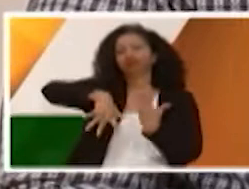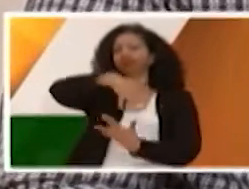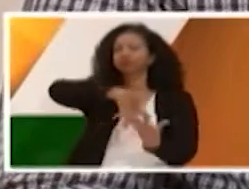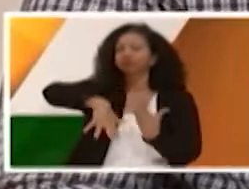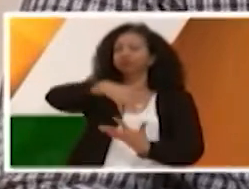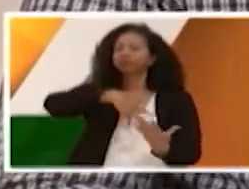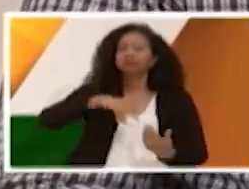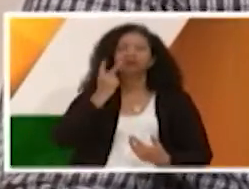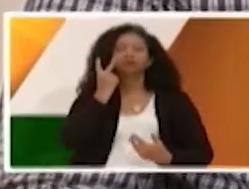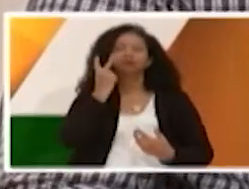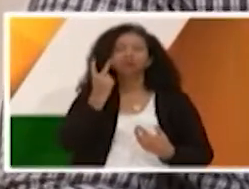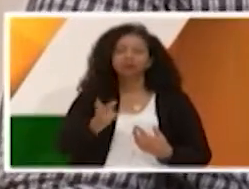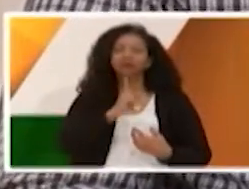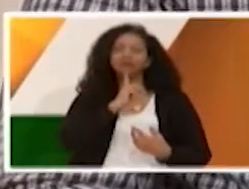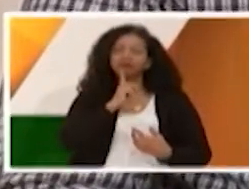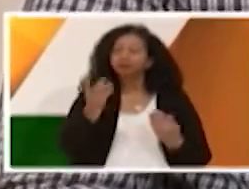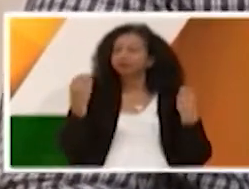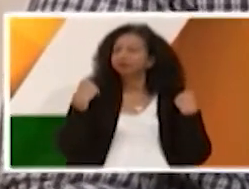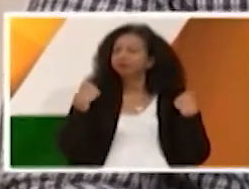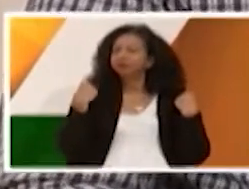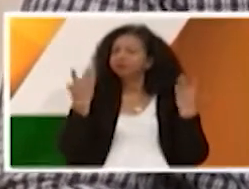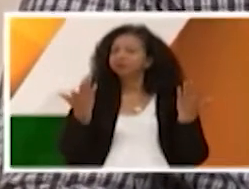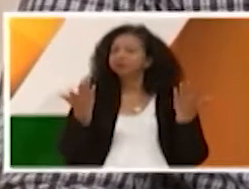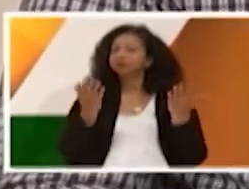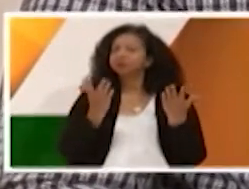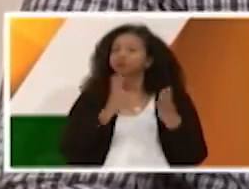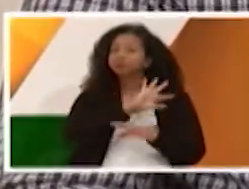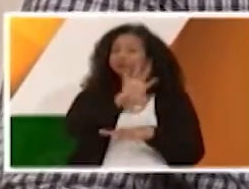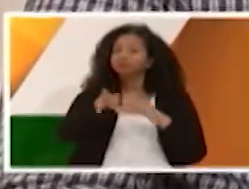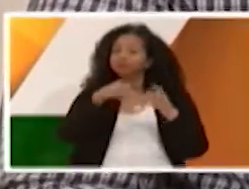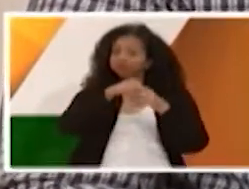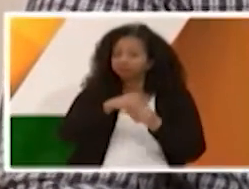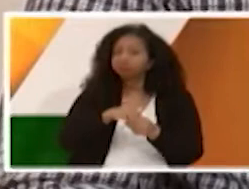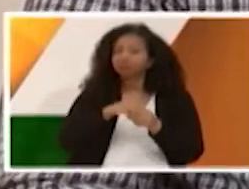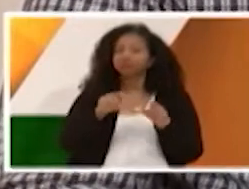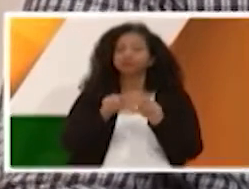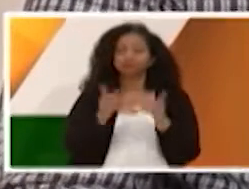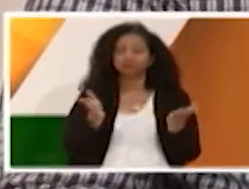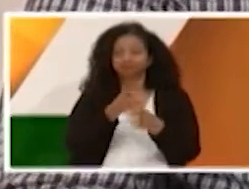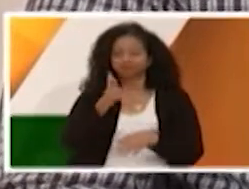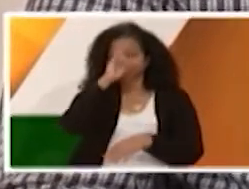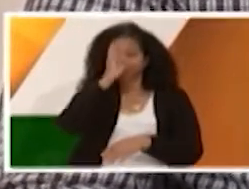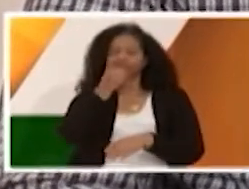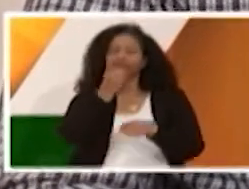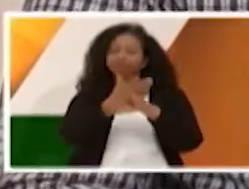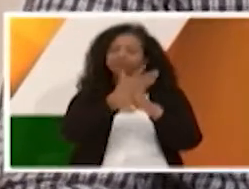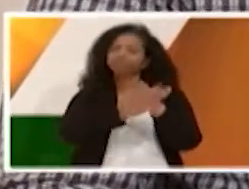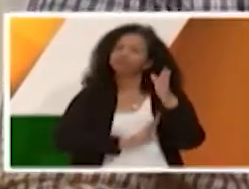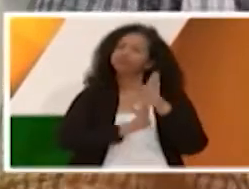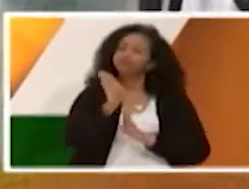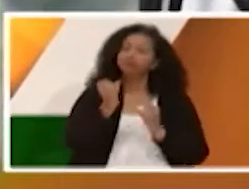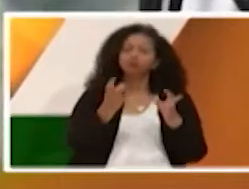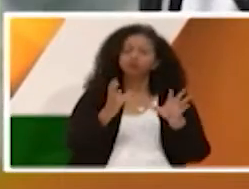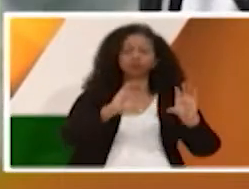vean que el deporte adaptado en este país va en progreso y tenemos buenos atletas que pueden dar mucho por